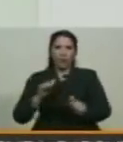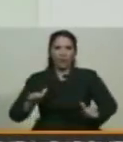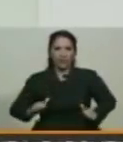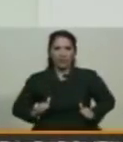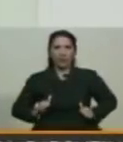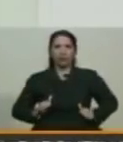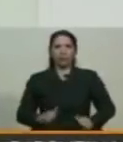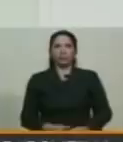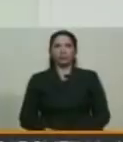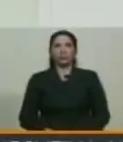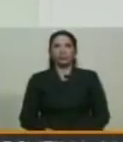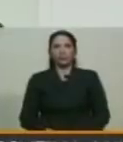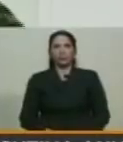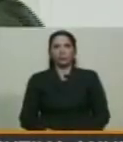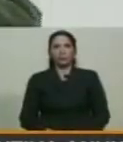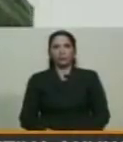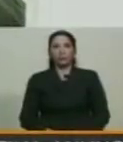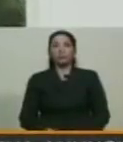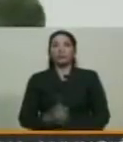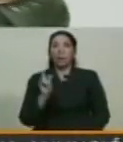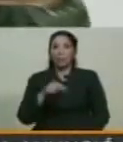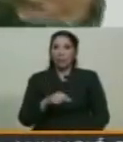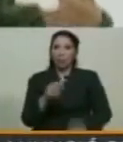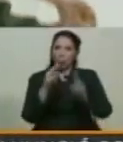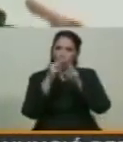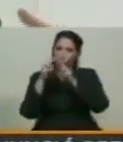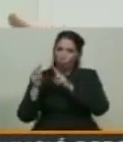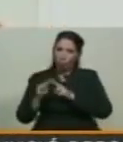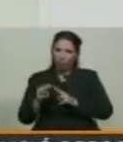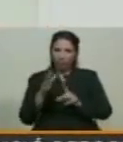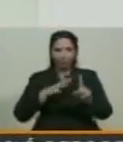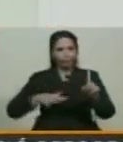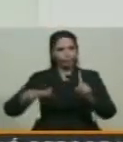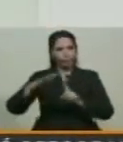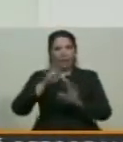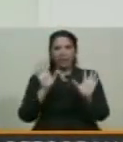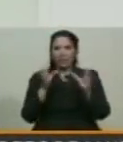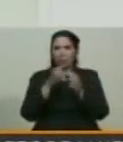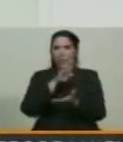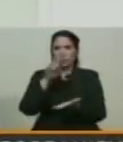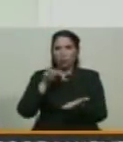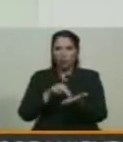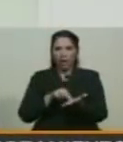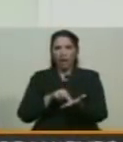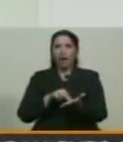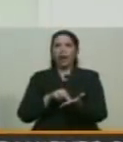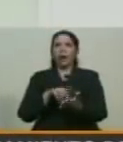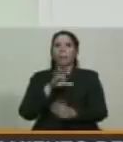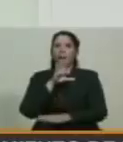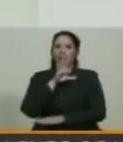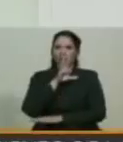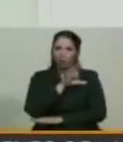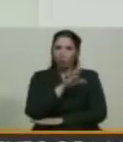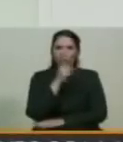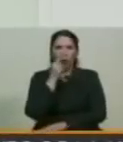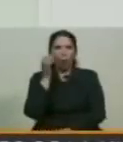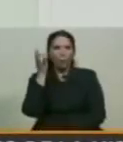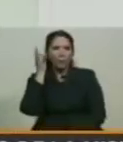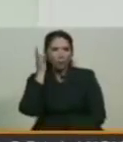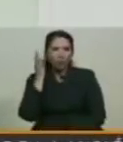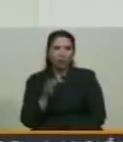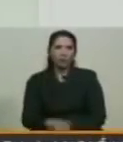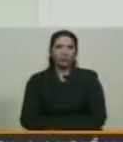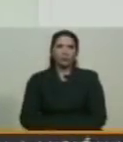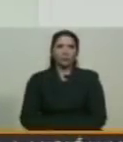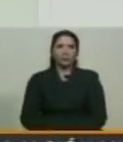Bolivariana, no, es de reconocer a todo un equipo nacional de patriotas, de hombres y mujeres que se han sumado